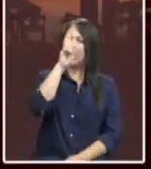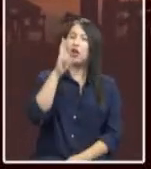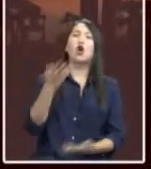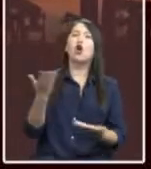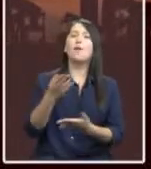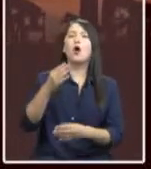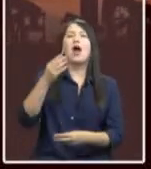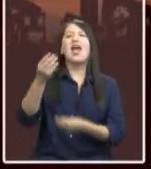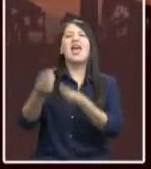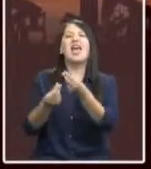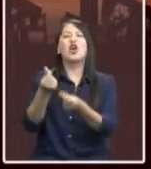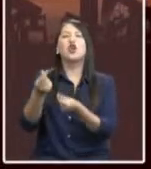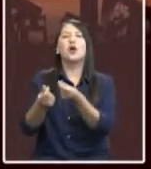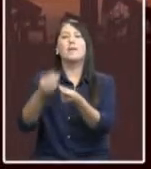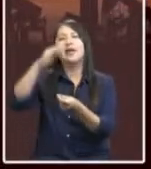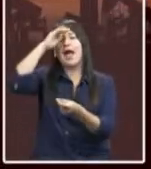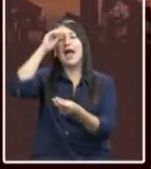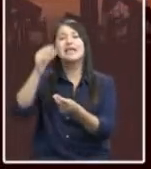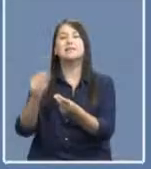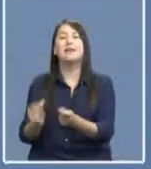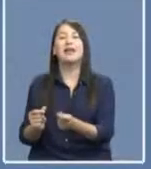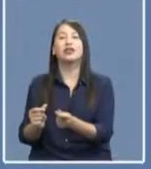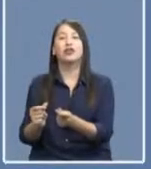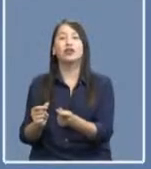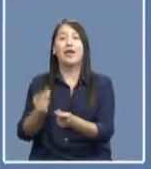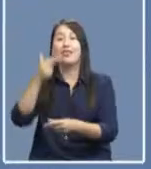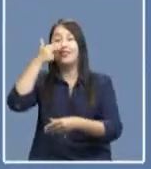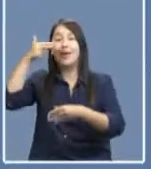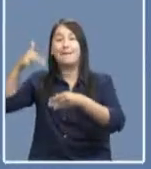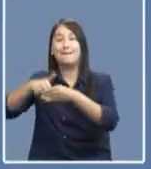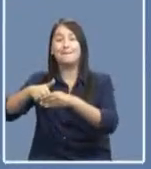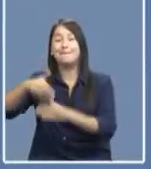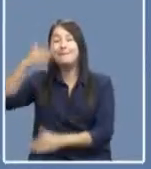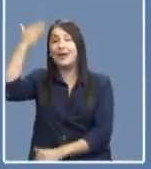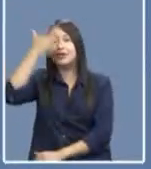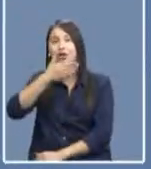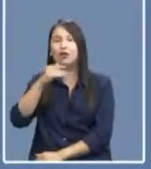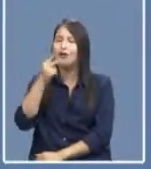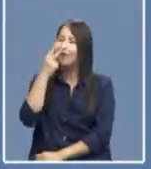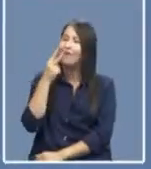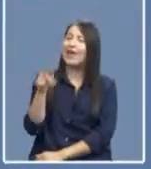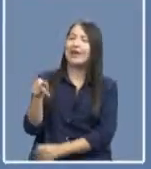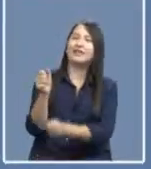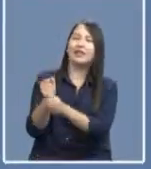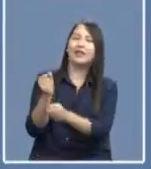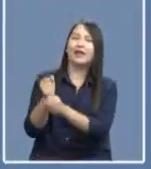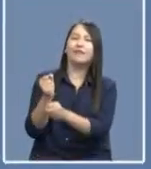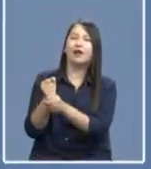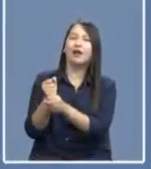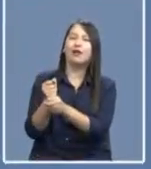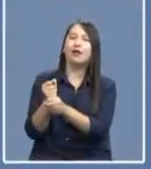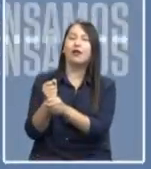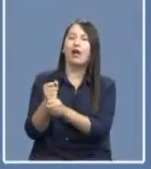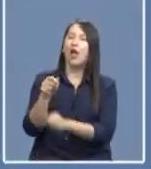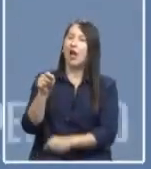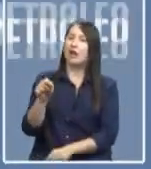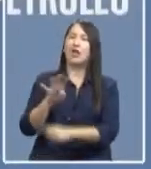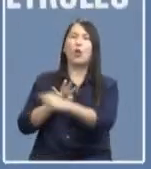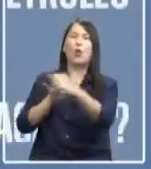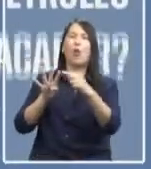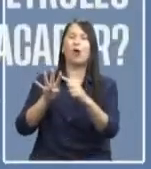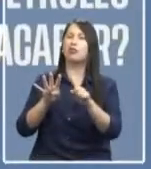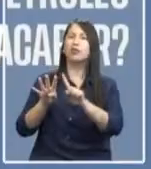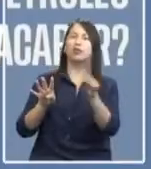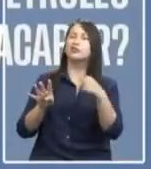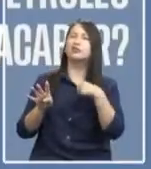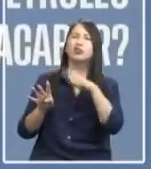petróleo, los economistas de la energía, veían esta actividad. Y dijo, bueno, hay cuatro cosas aquí que no entiendo. ¿Por qué